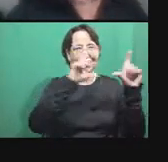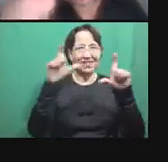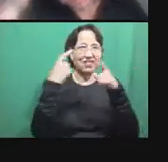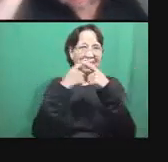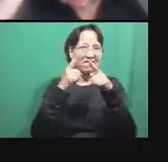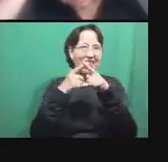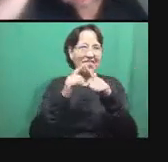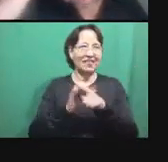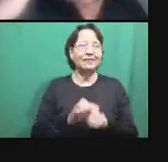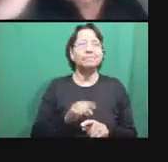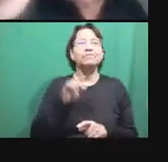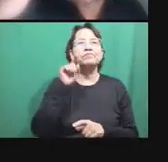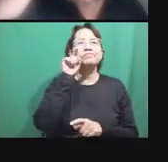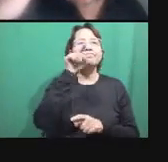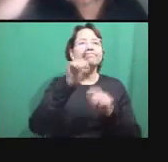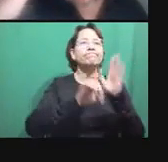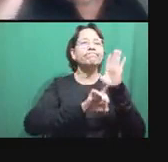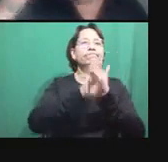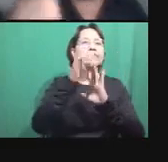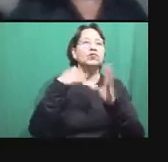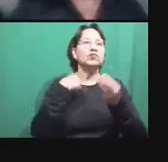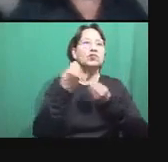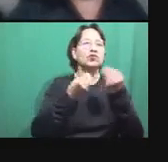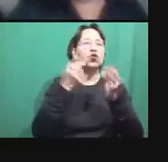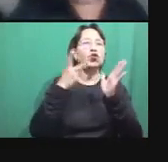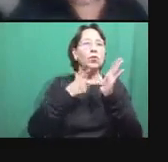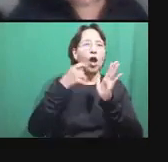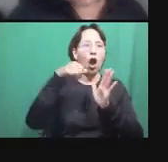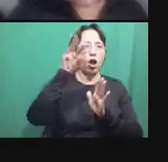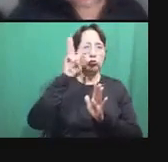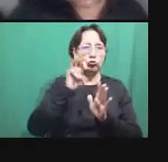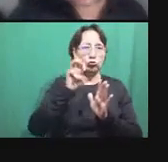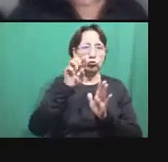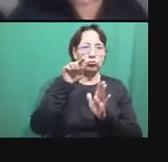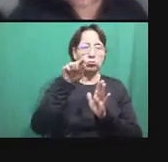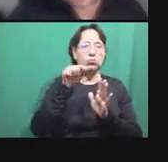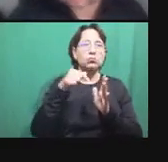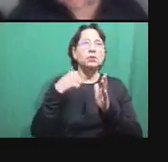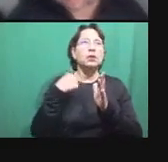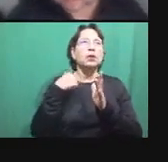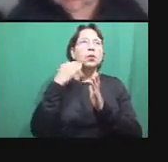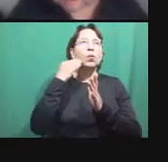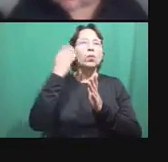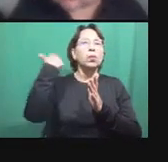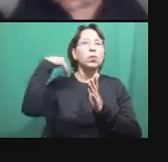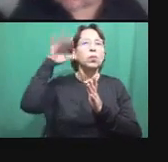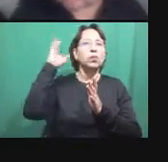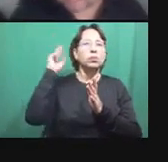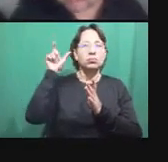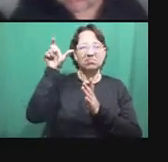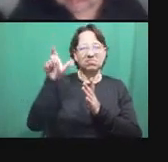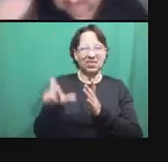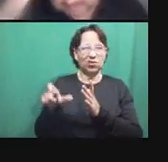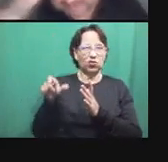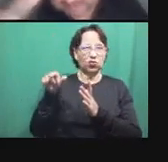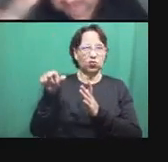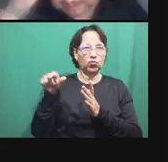Esto es un desarrollo que hicimos en el 2008 cuando era el artista a cargo